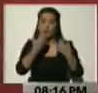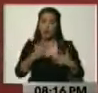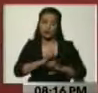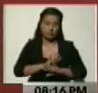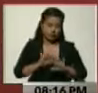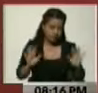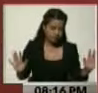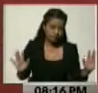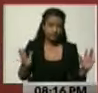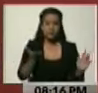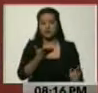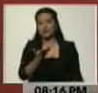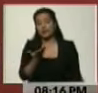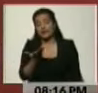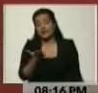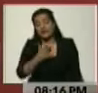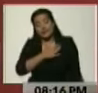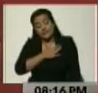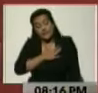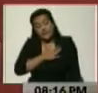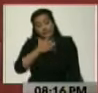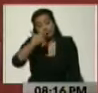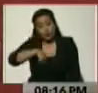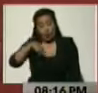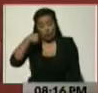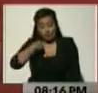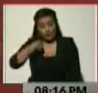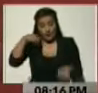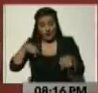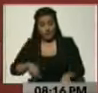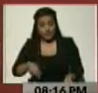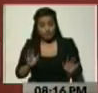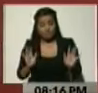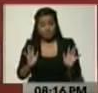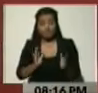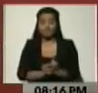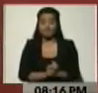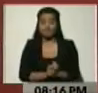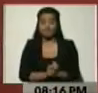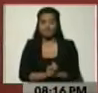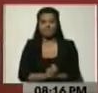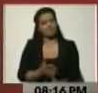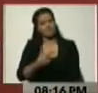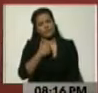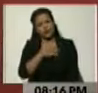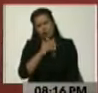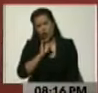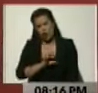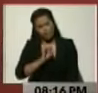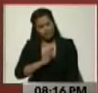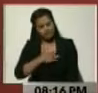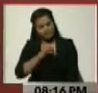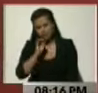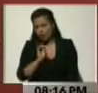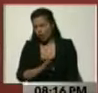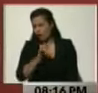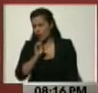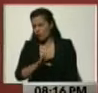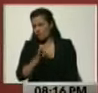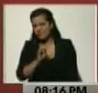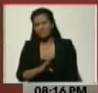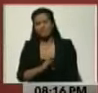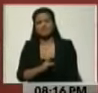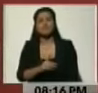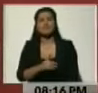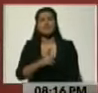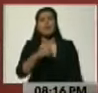Qué bueno, lamentamos desde aquí, desde este programa, el vil asesinato de los compatriotas Otto